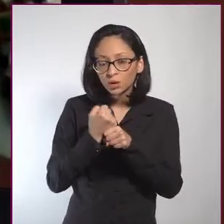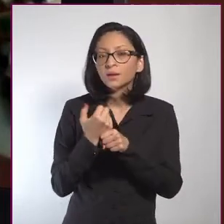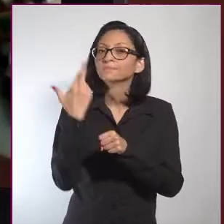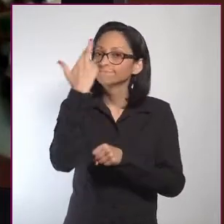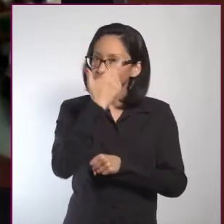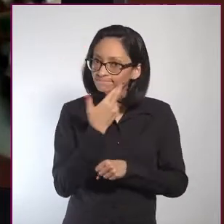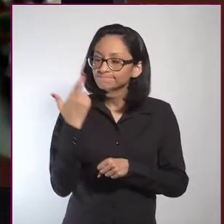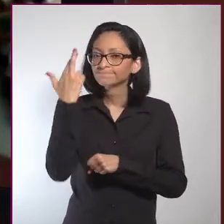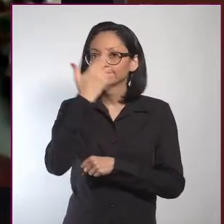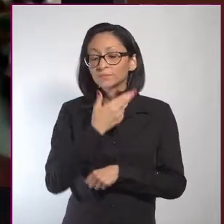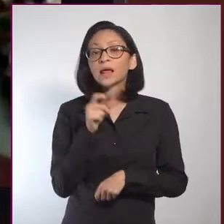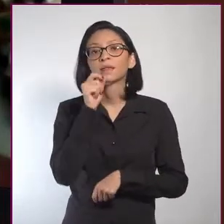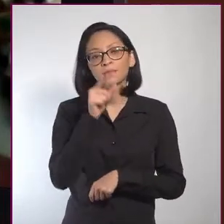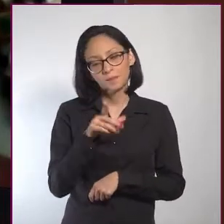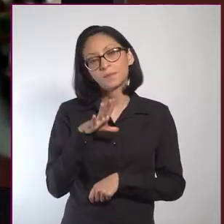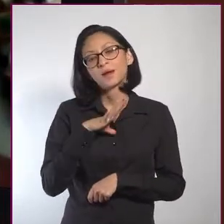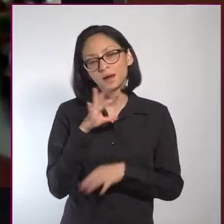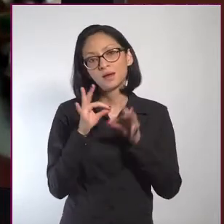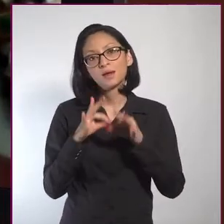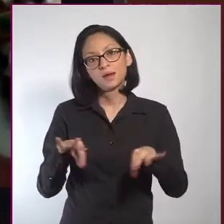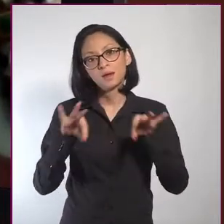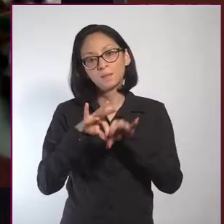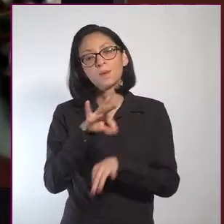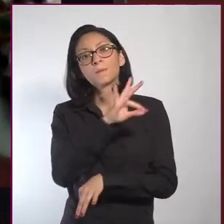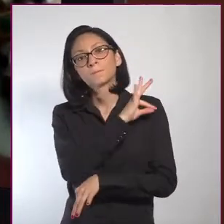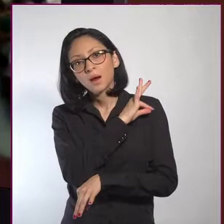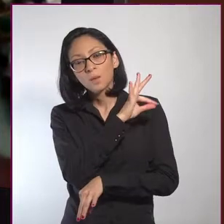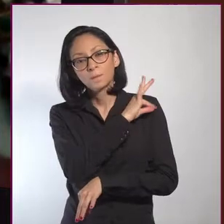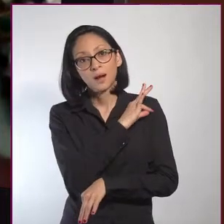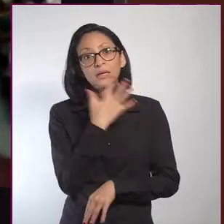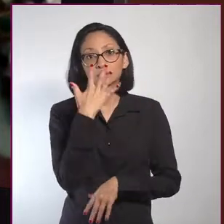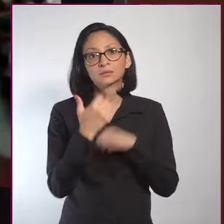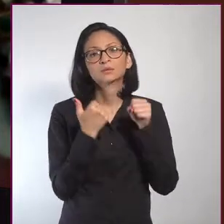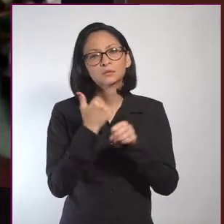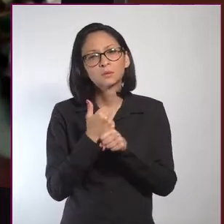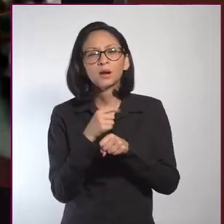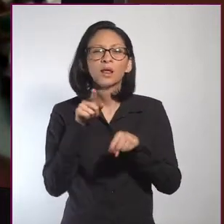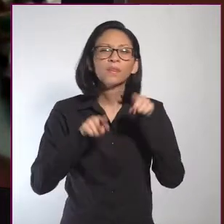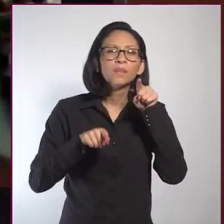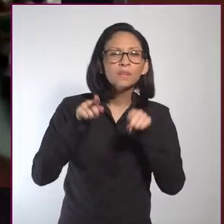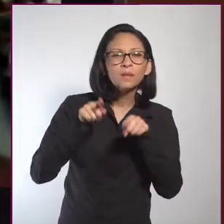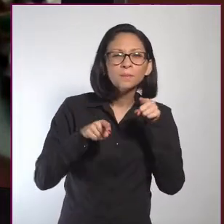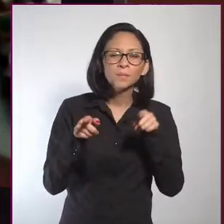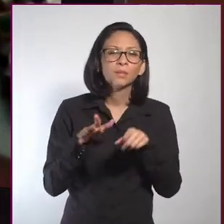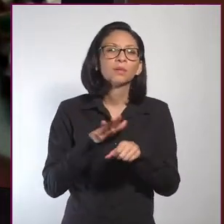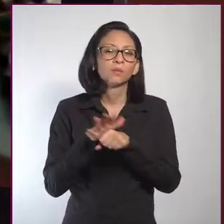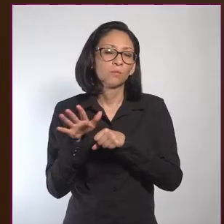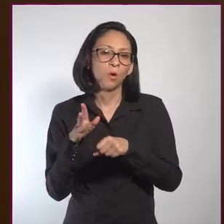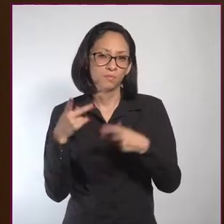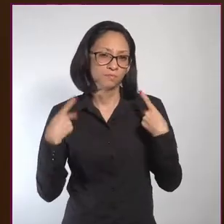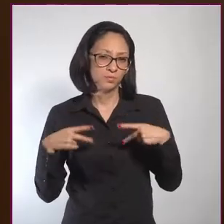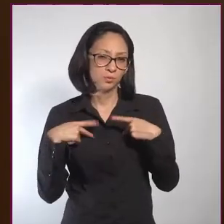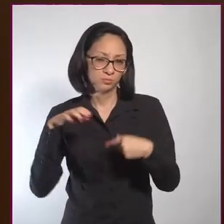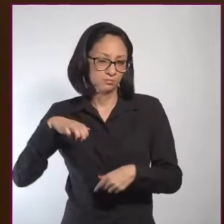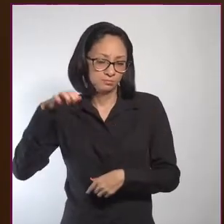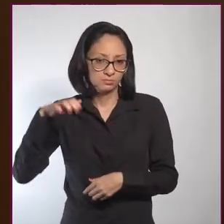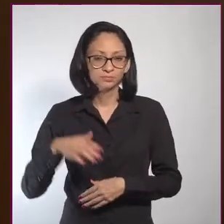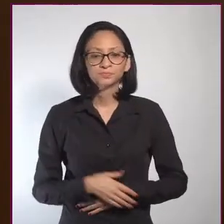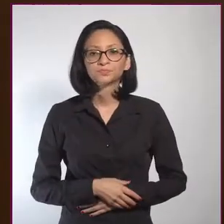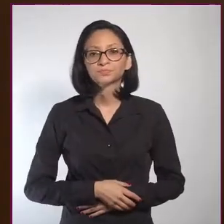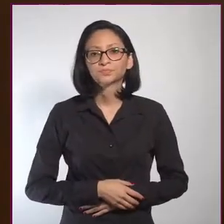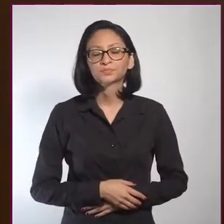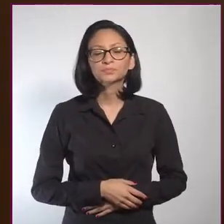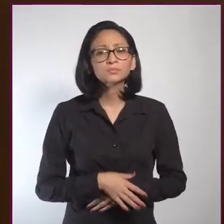aplicar algunas vacunas cada año o cada 5 años, dependiendo del tipo de vacuna que corresponde. Doctor, ¿cuál